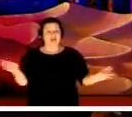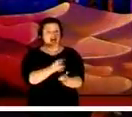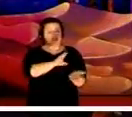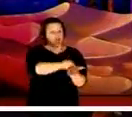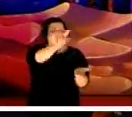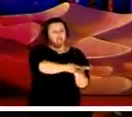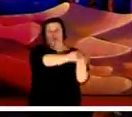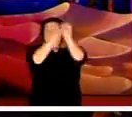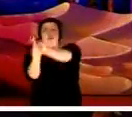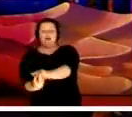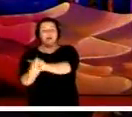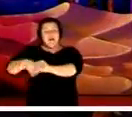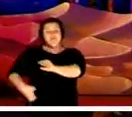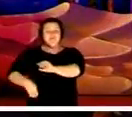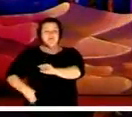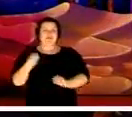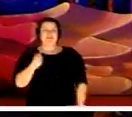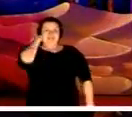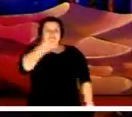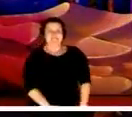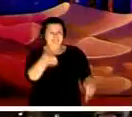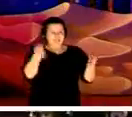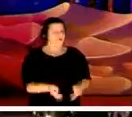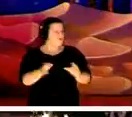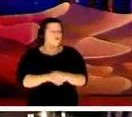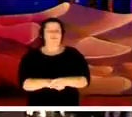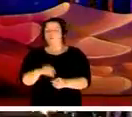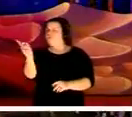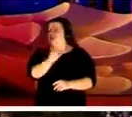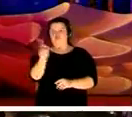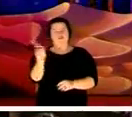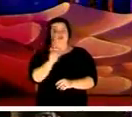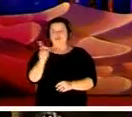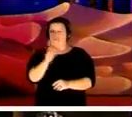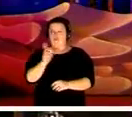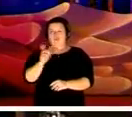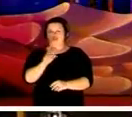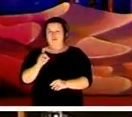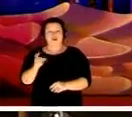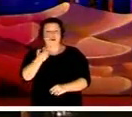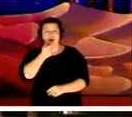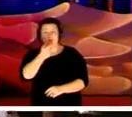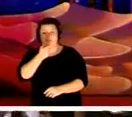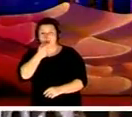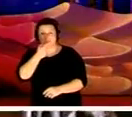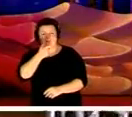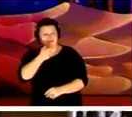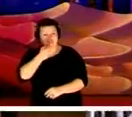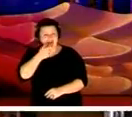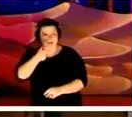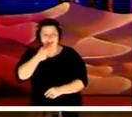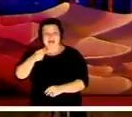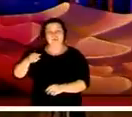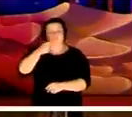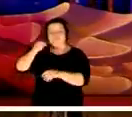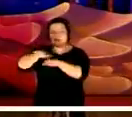príncipe. ¡Fama, voy a forrar, hermano! No, mi niña. Vengo de limpiar la mierda de las alcaravaneras. Y allí no hay sapo, allí lo que